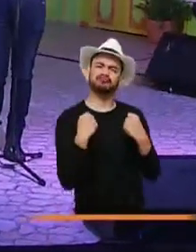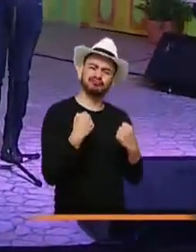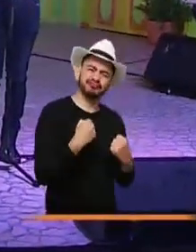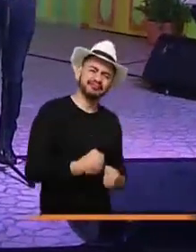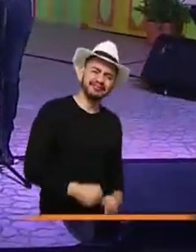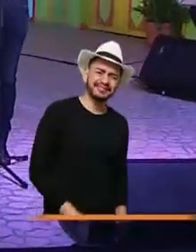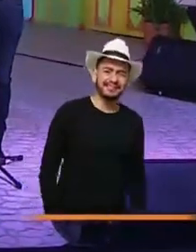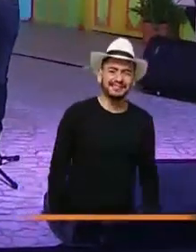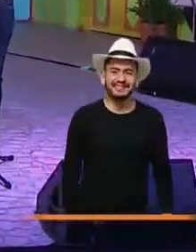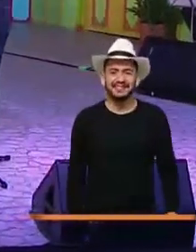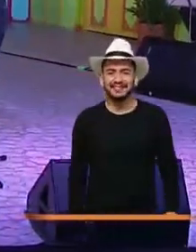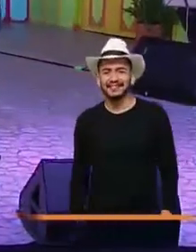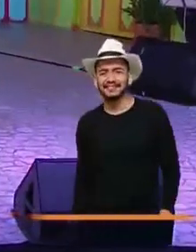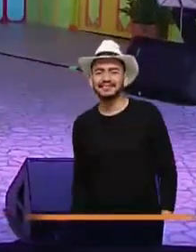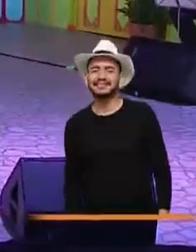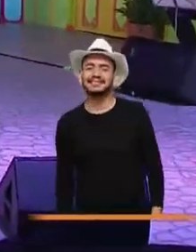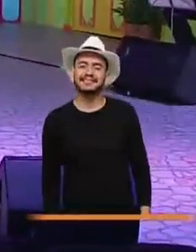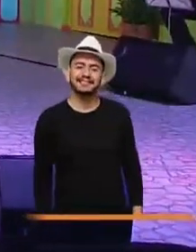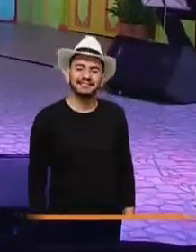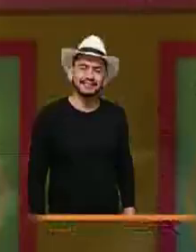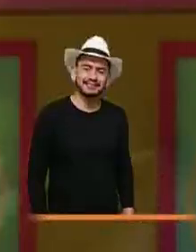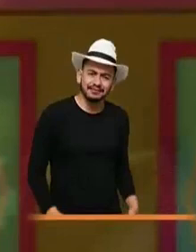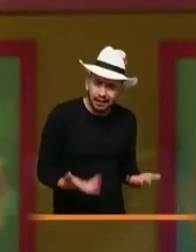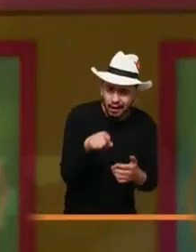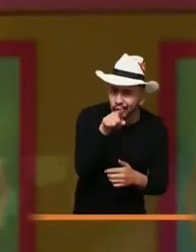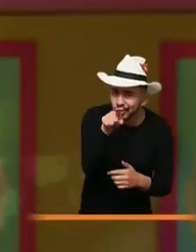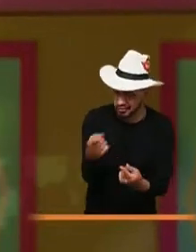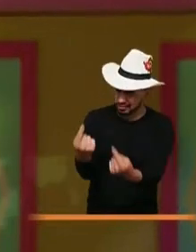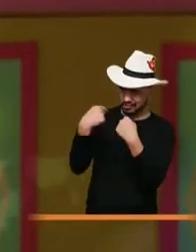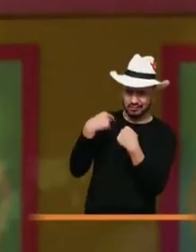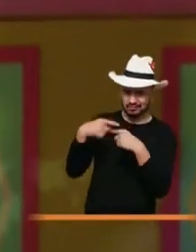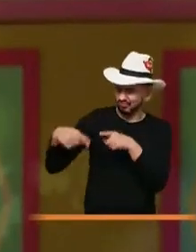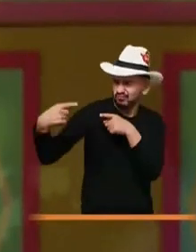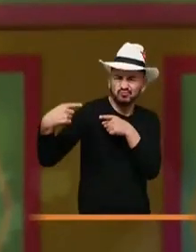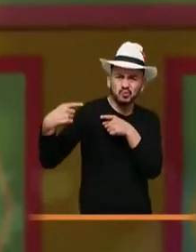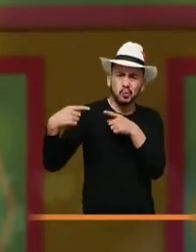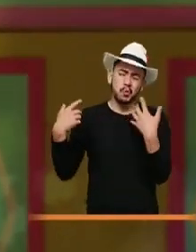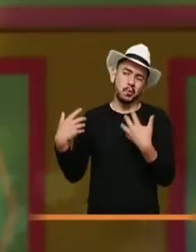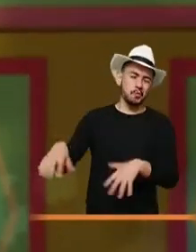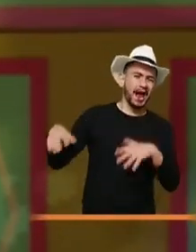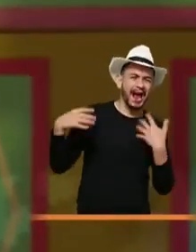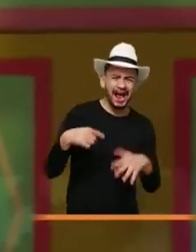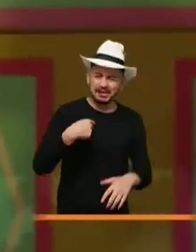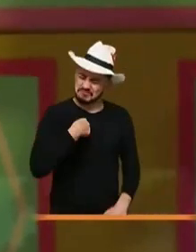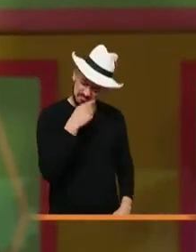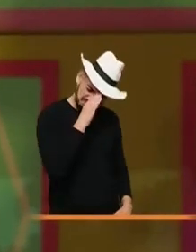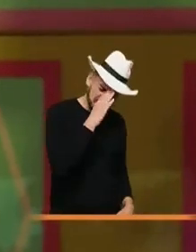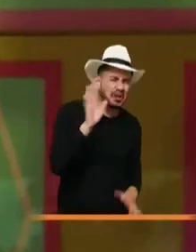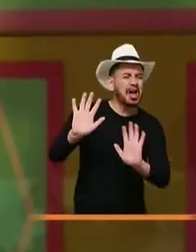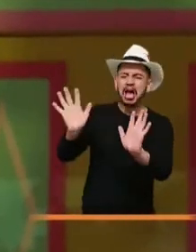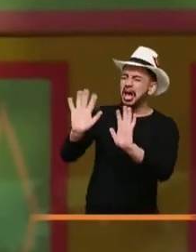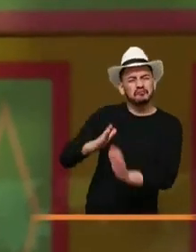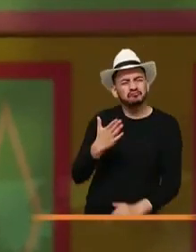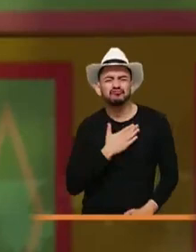que me las bien pero no le creo eso a mí me